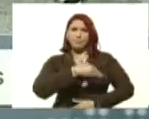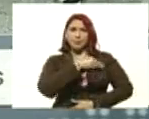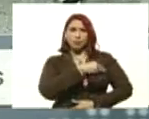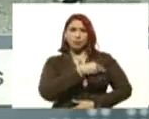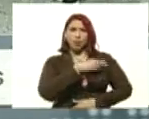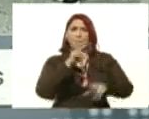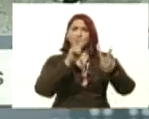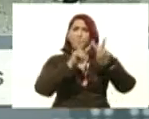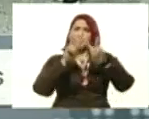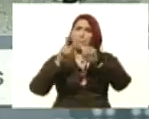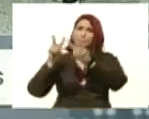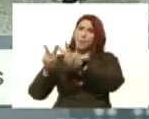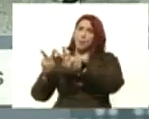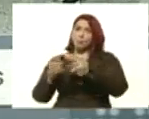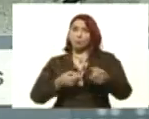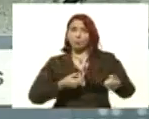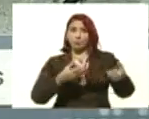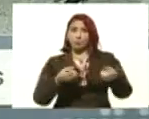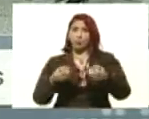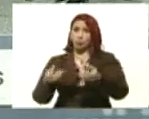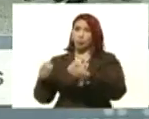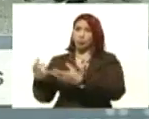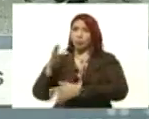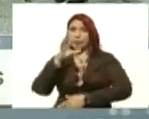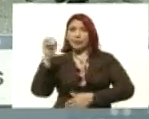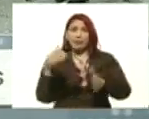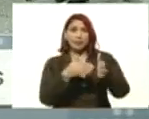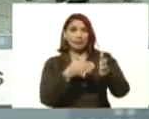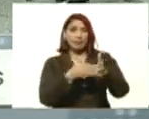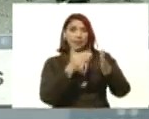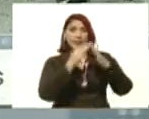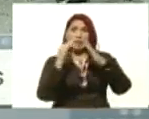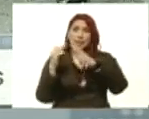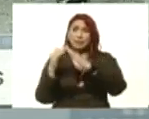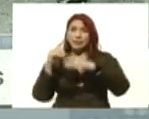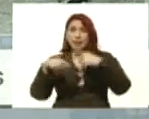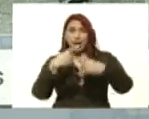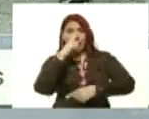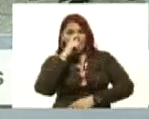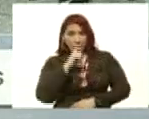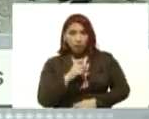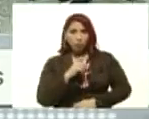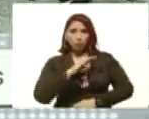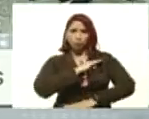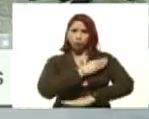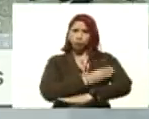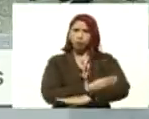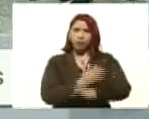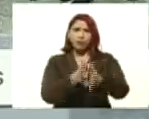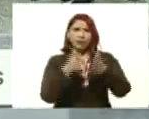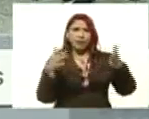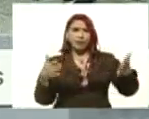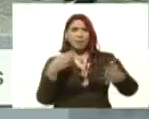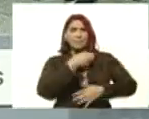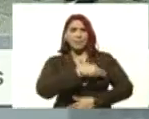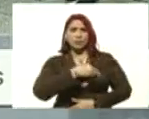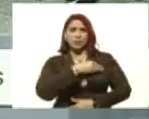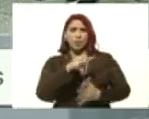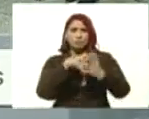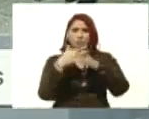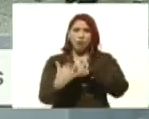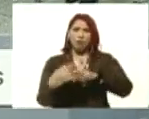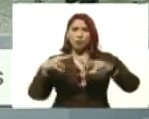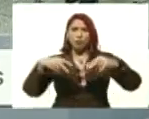Venezuela, entregando 500.000 viviendas por año, repotenciando la gran misión Barrio Nuevo, Barrio